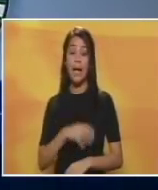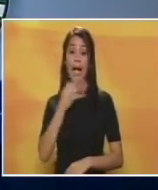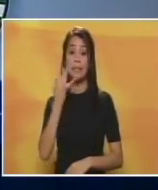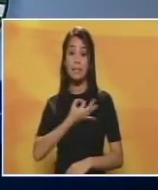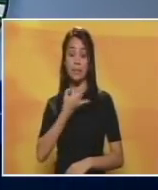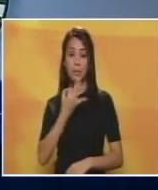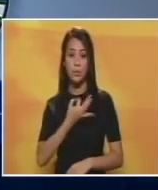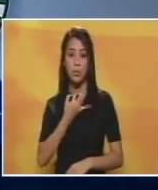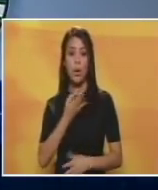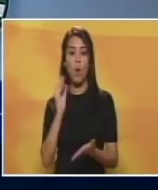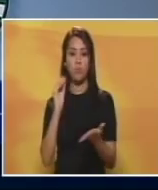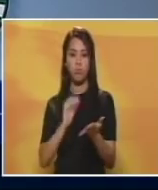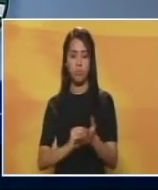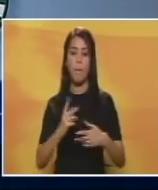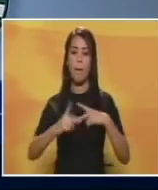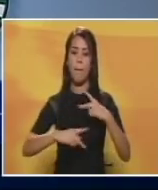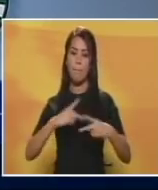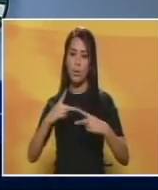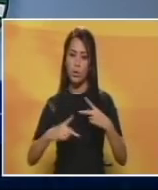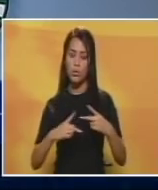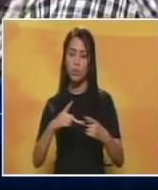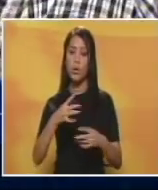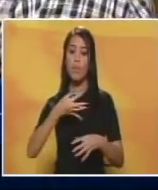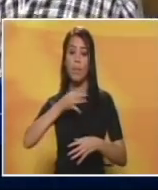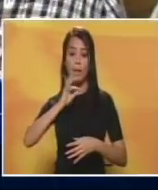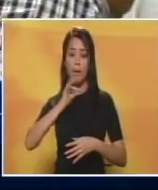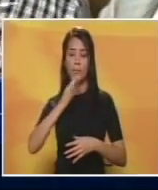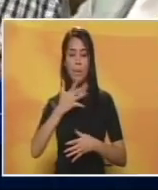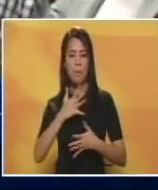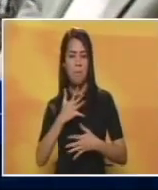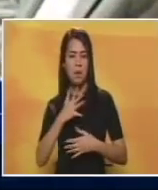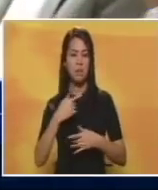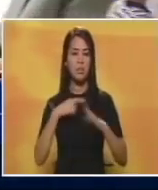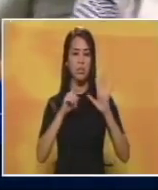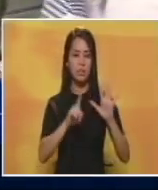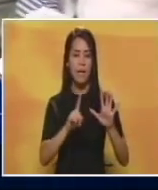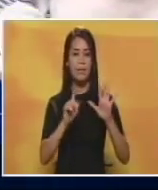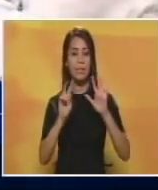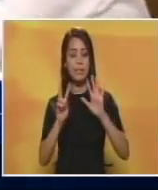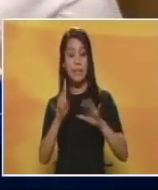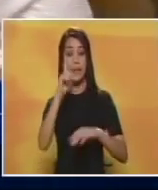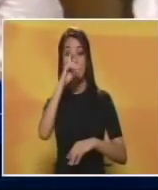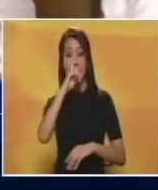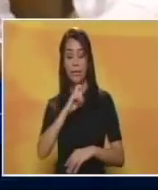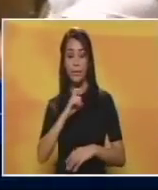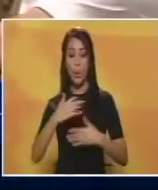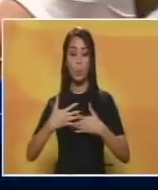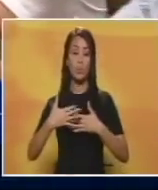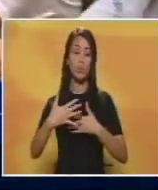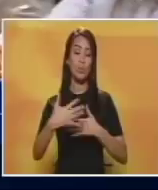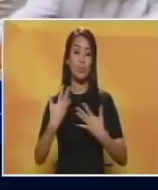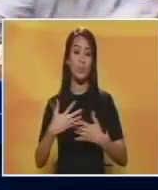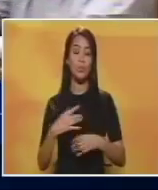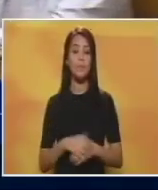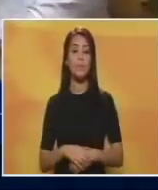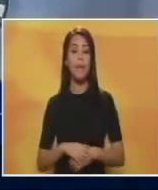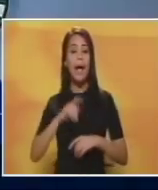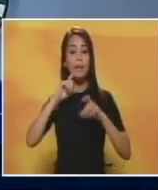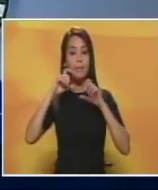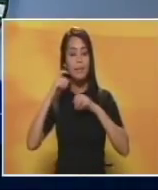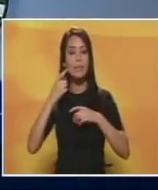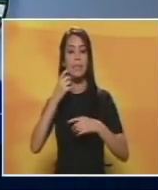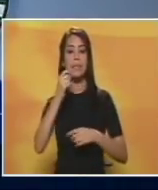que reactivar la producción de café tomará entre 6 y 7 años. No obstante, el maíz y el arroz